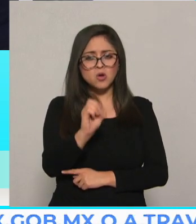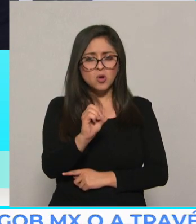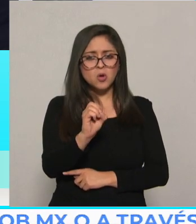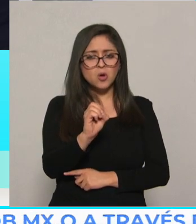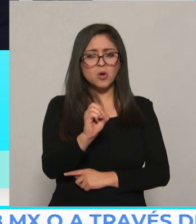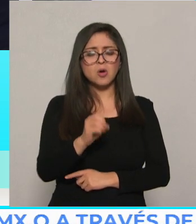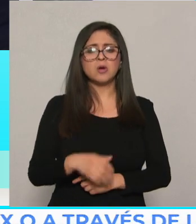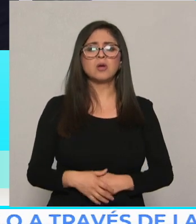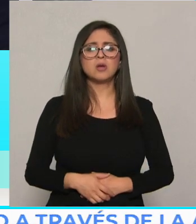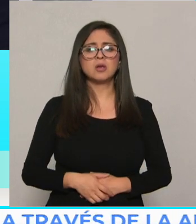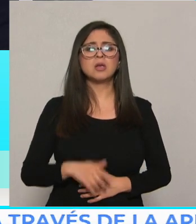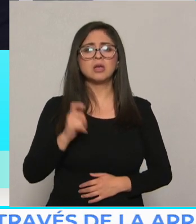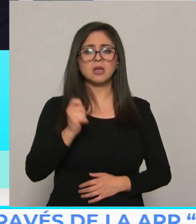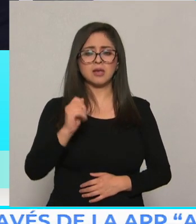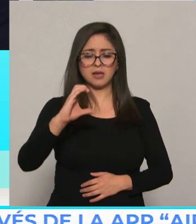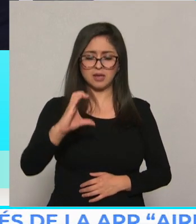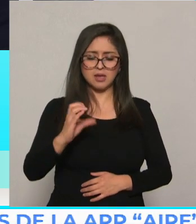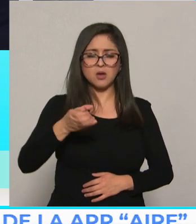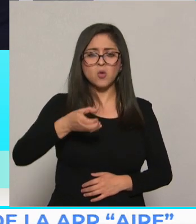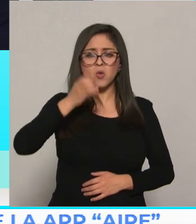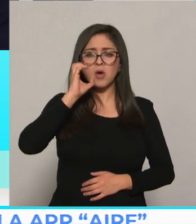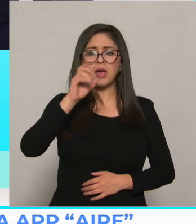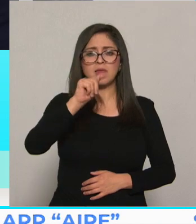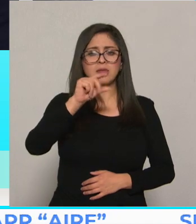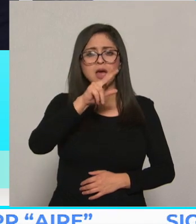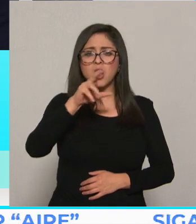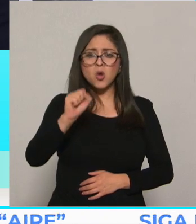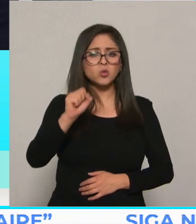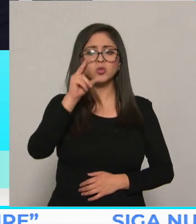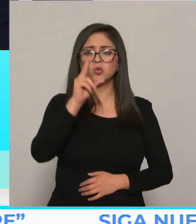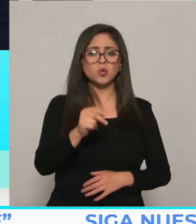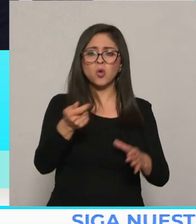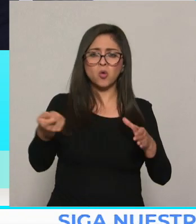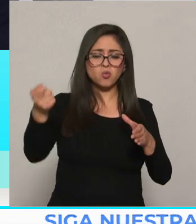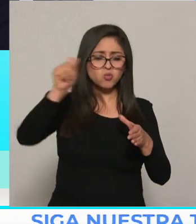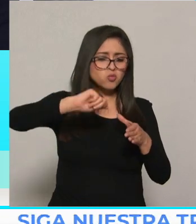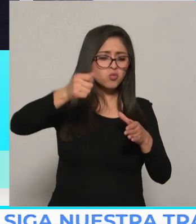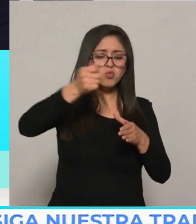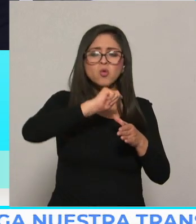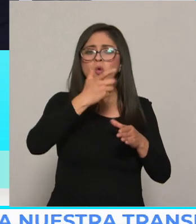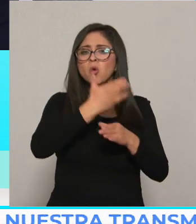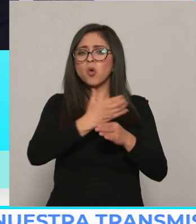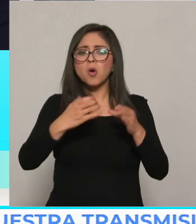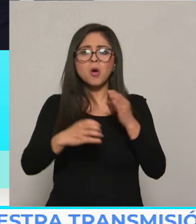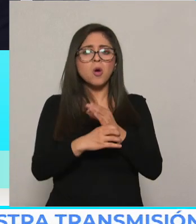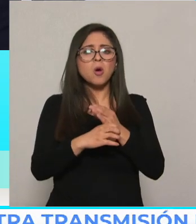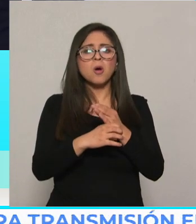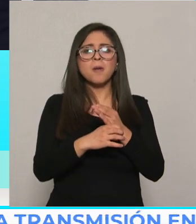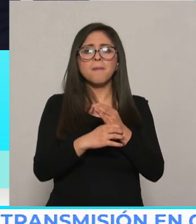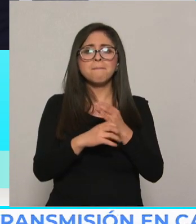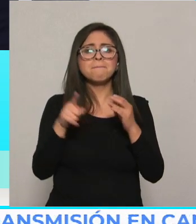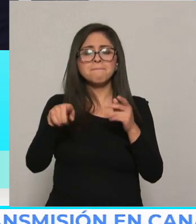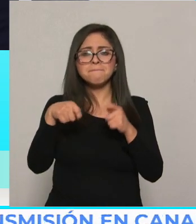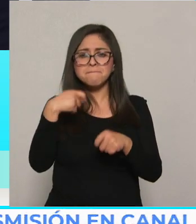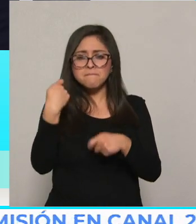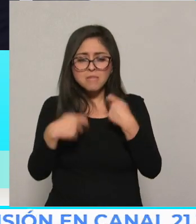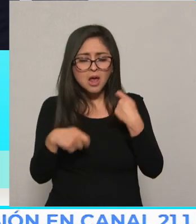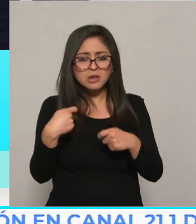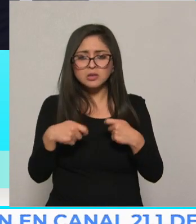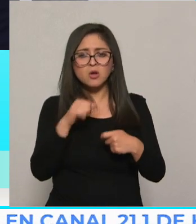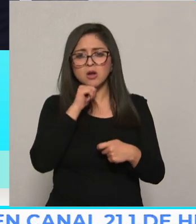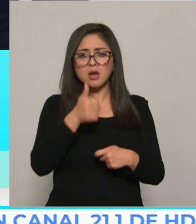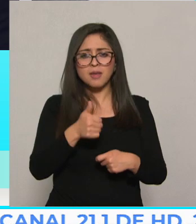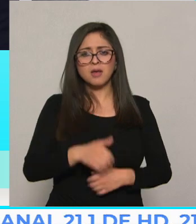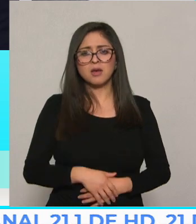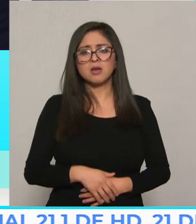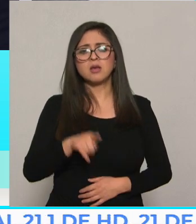y tarros, tenemos tarros igual, no estamos dando nada de pues plástico ni nada. No, además los